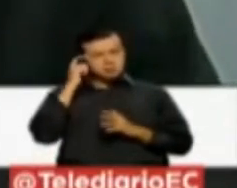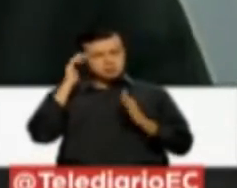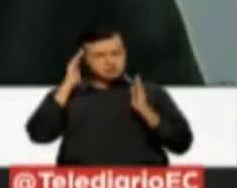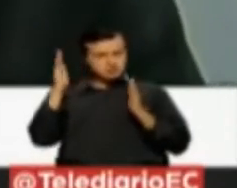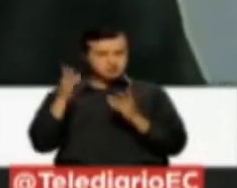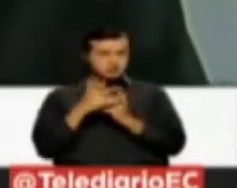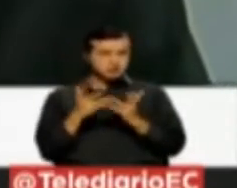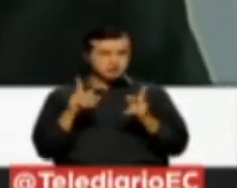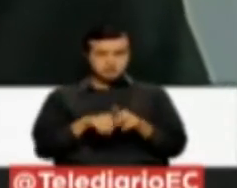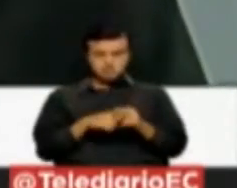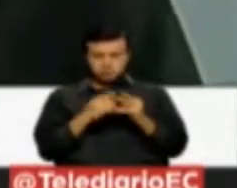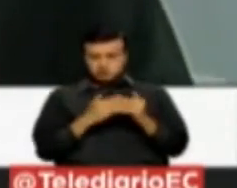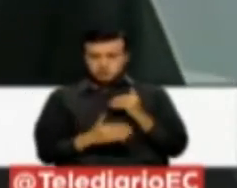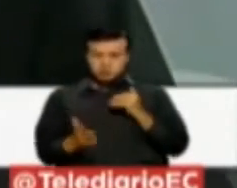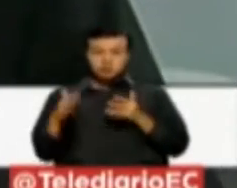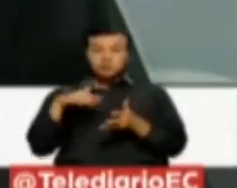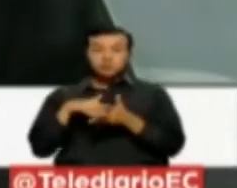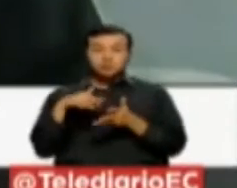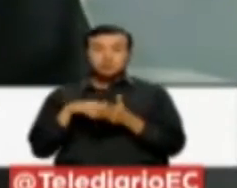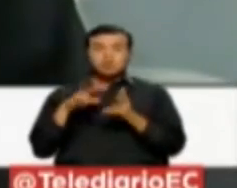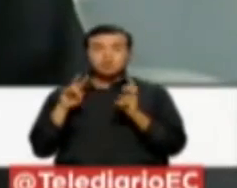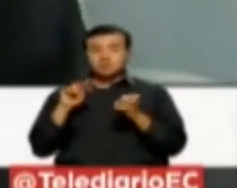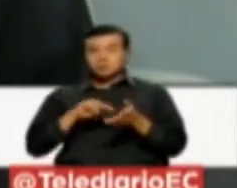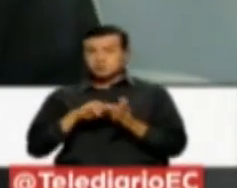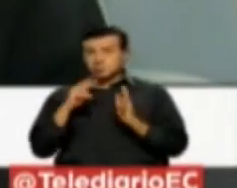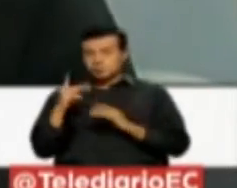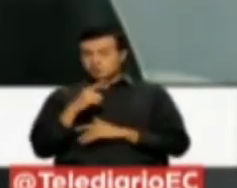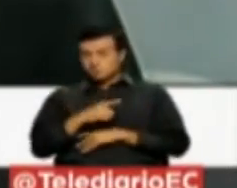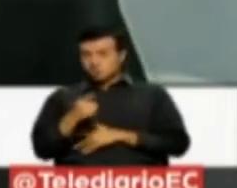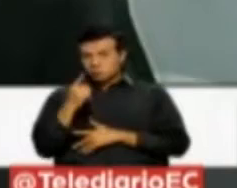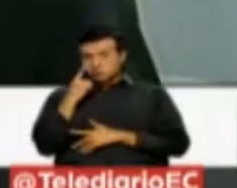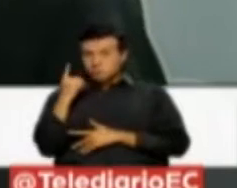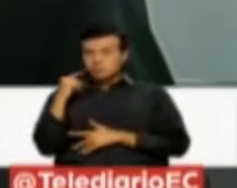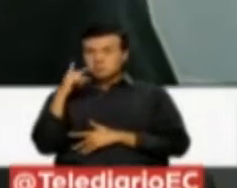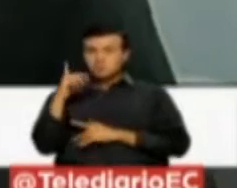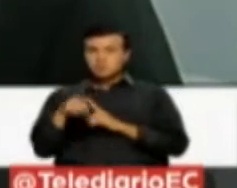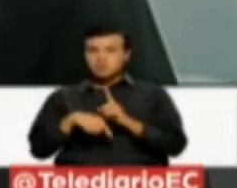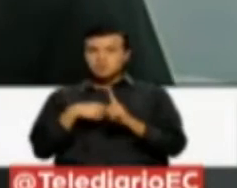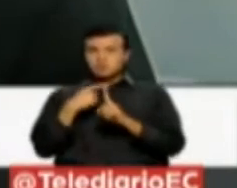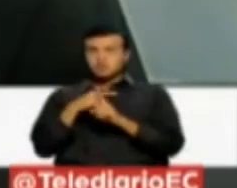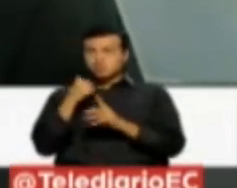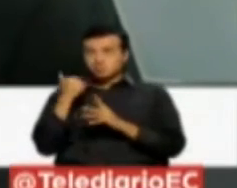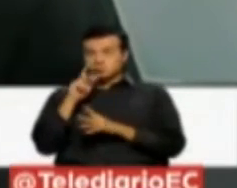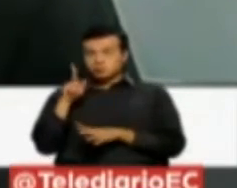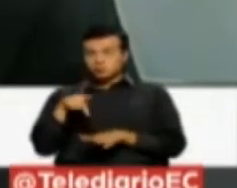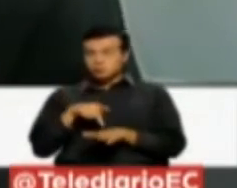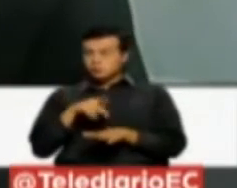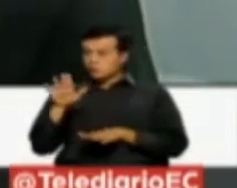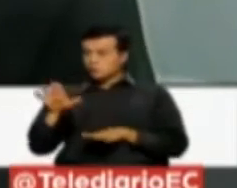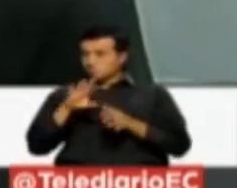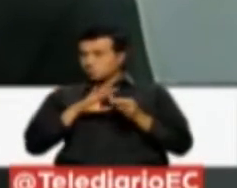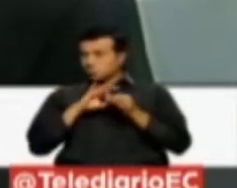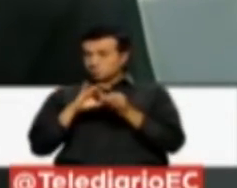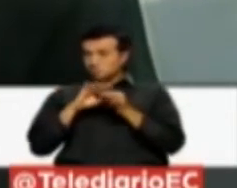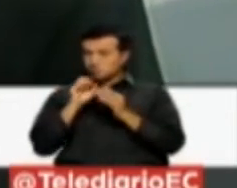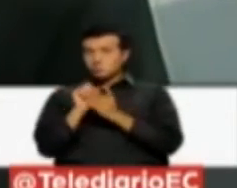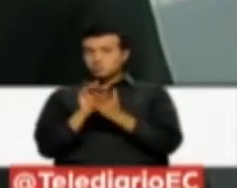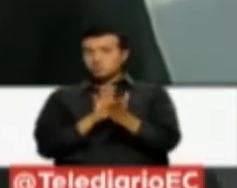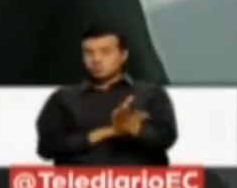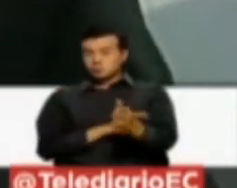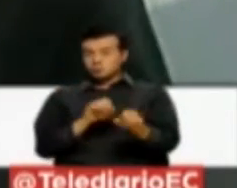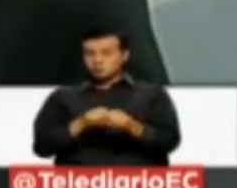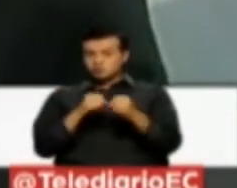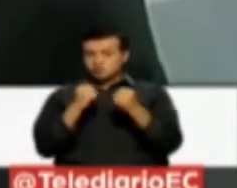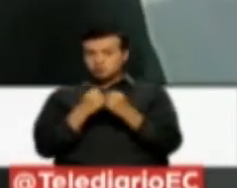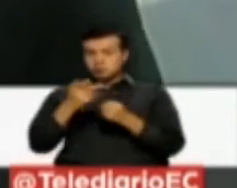respecto? Empezaba a estudiar el tema de la tecnología, combinándome también con otros profesionales en diferentes proyectos